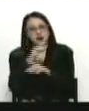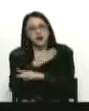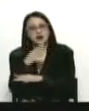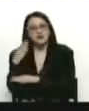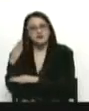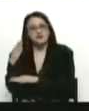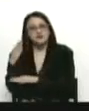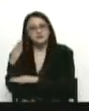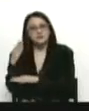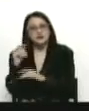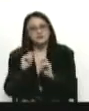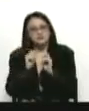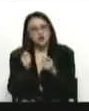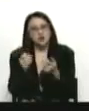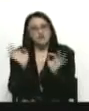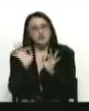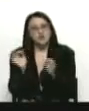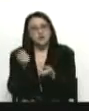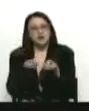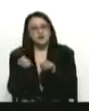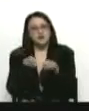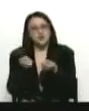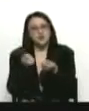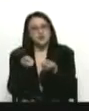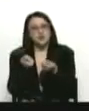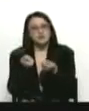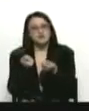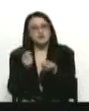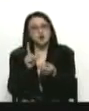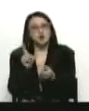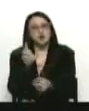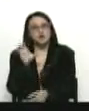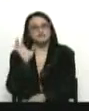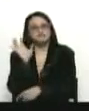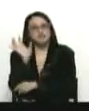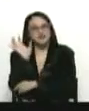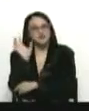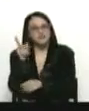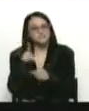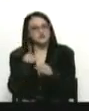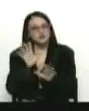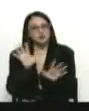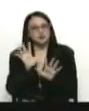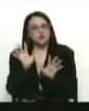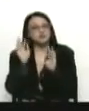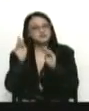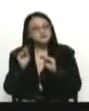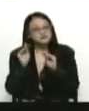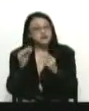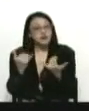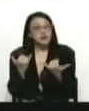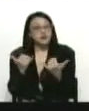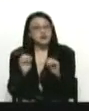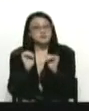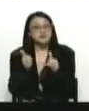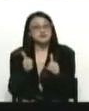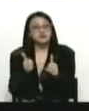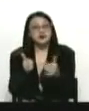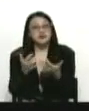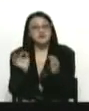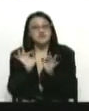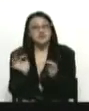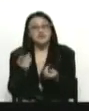un legado para el modelo económico postpetrolero ya, avizorándolo, y nos ha tocado iniciar la construcción del